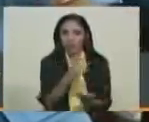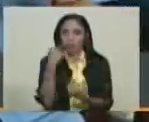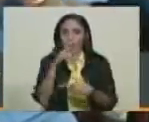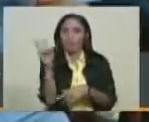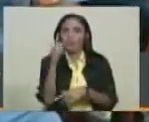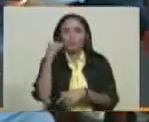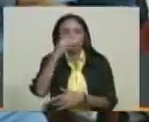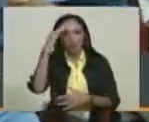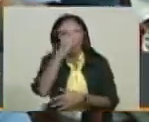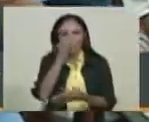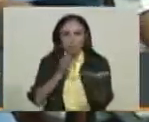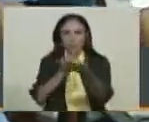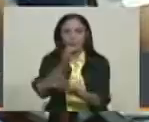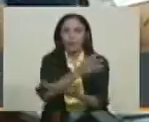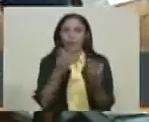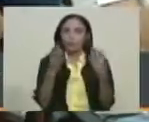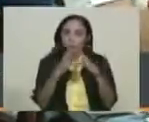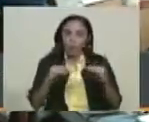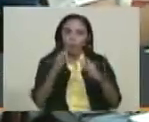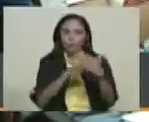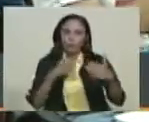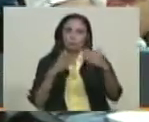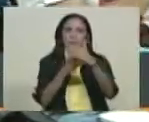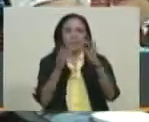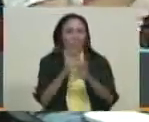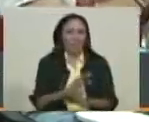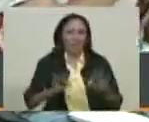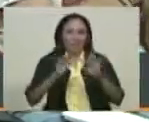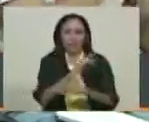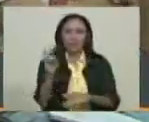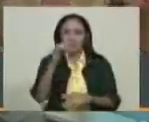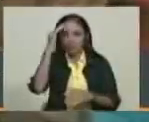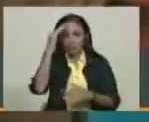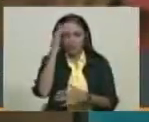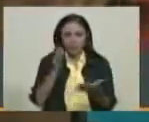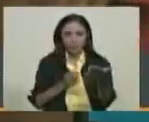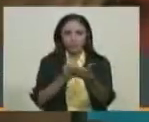acompaña. Nada ni nadie podrá detenerlo. Tengan la seguridad, jóvenes.